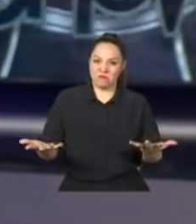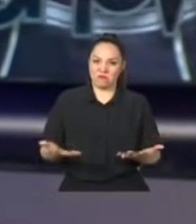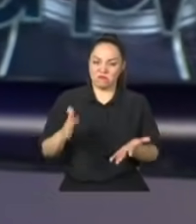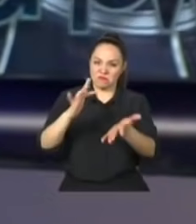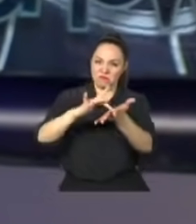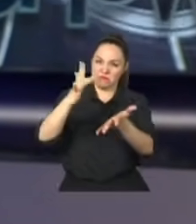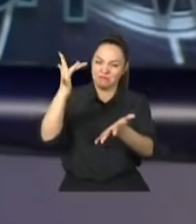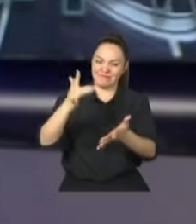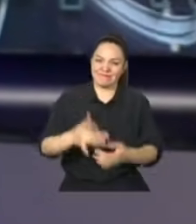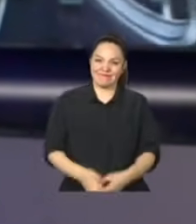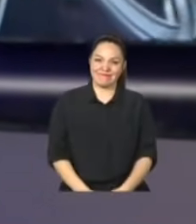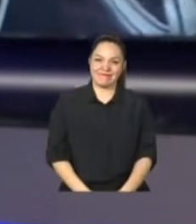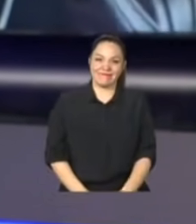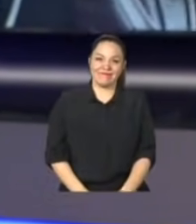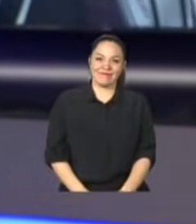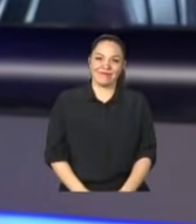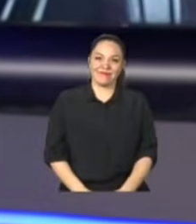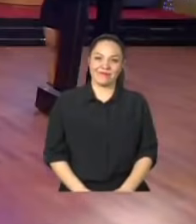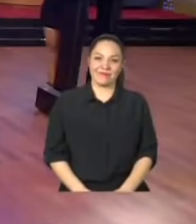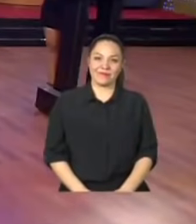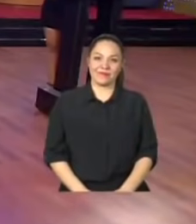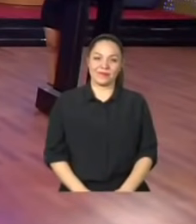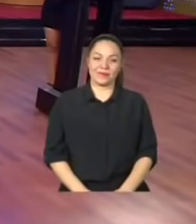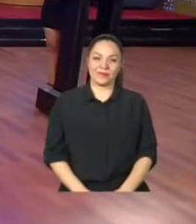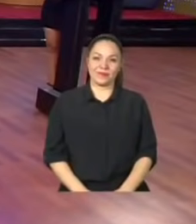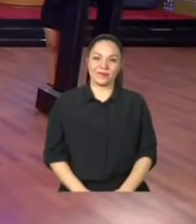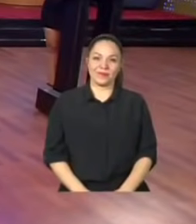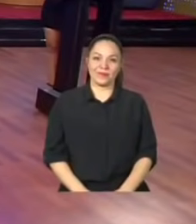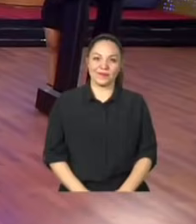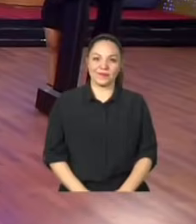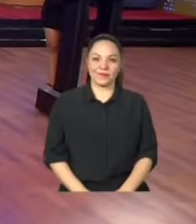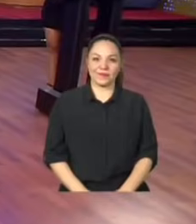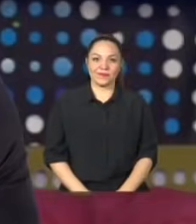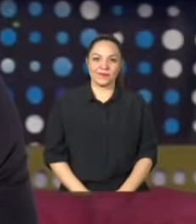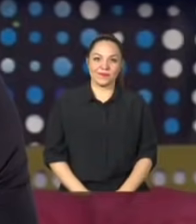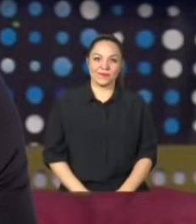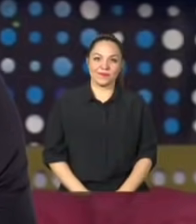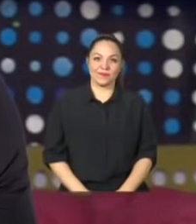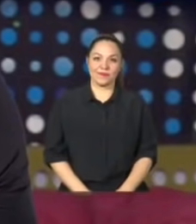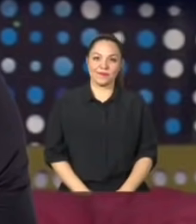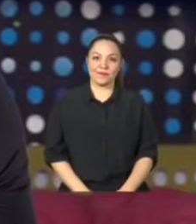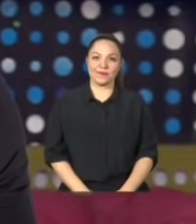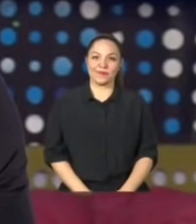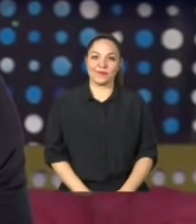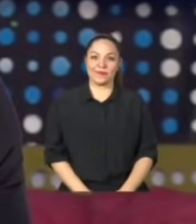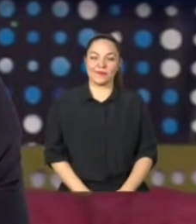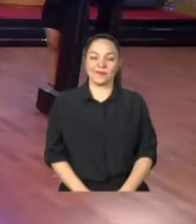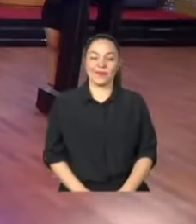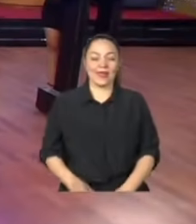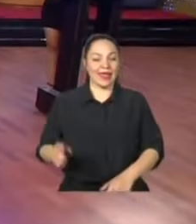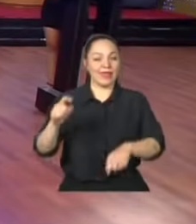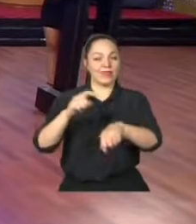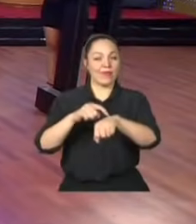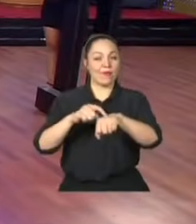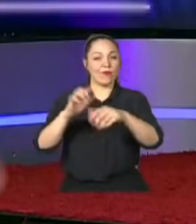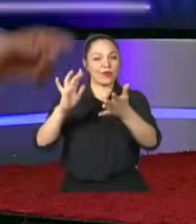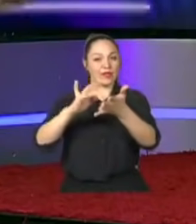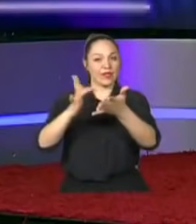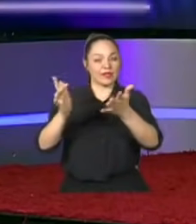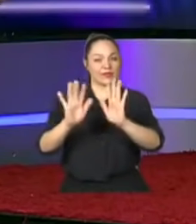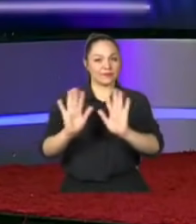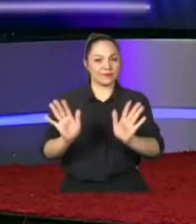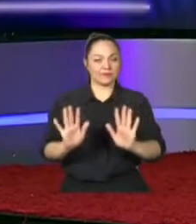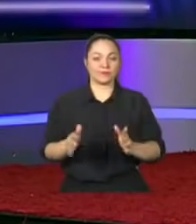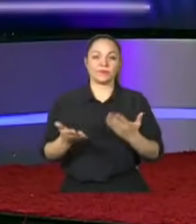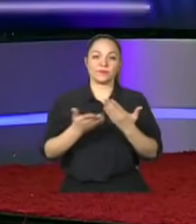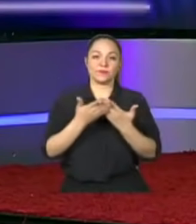Gracias. Qué fácil es ser muy agrandado con la vida. Tiempo, gracias, licenciado Eugenio Torres.